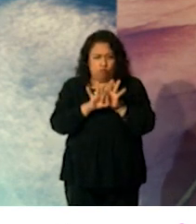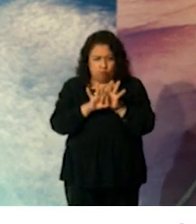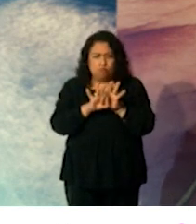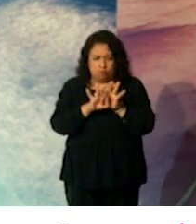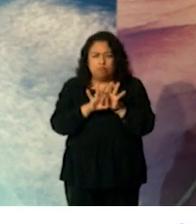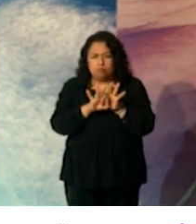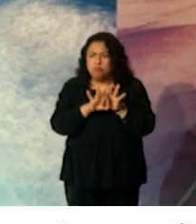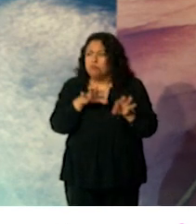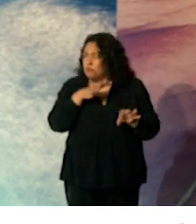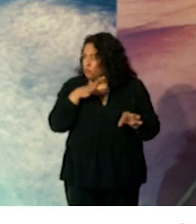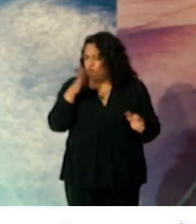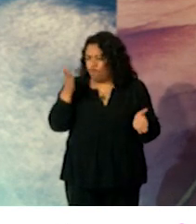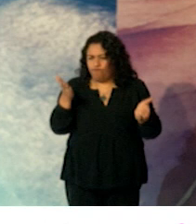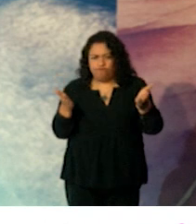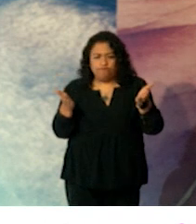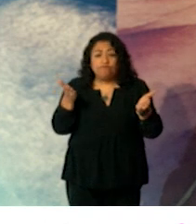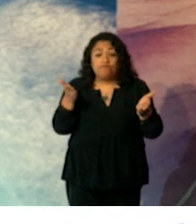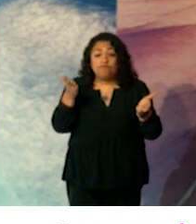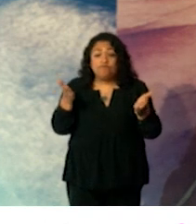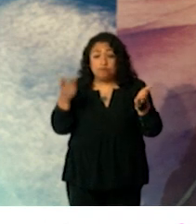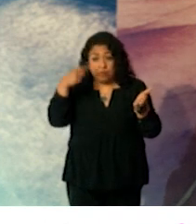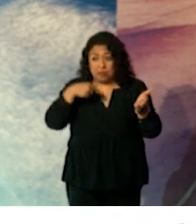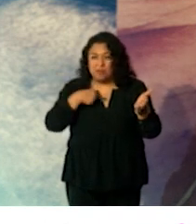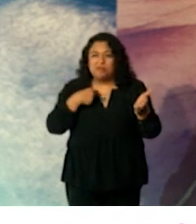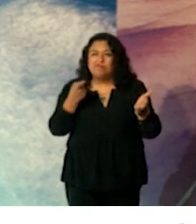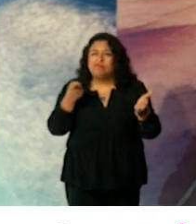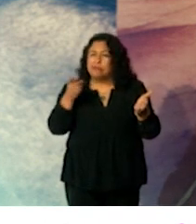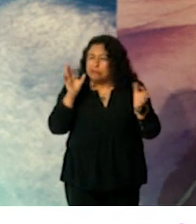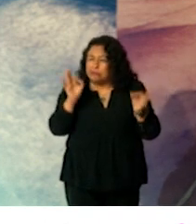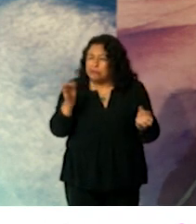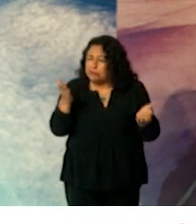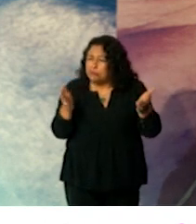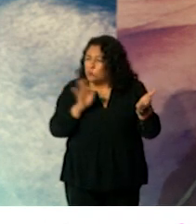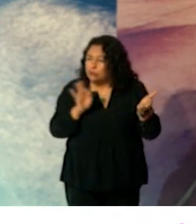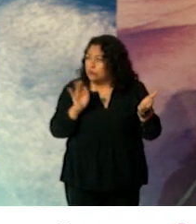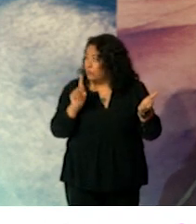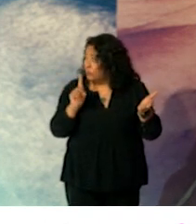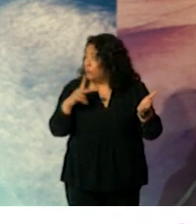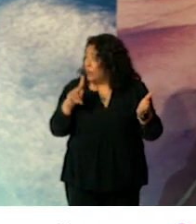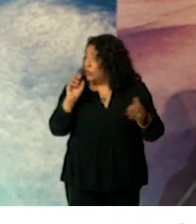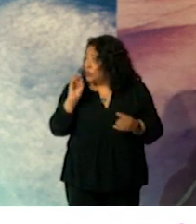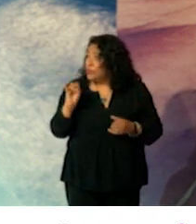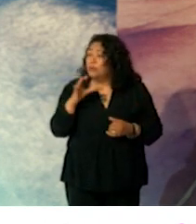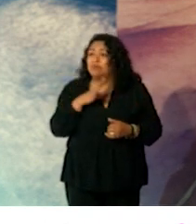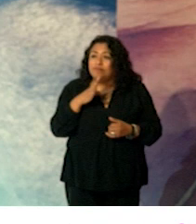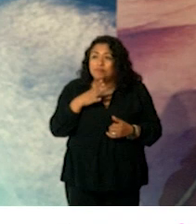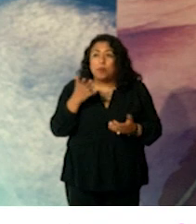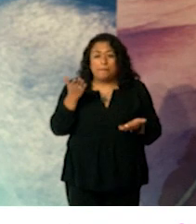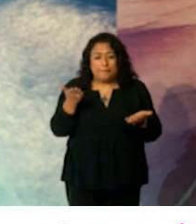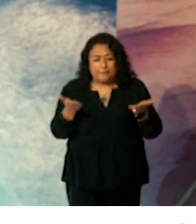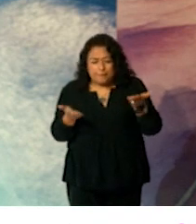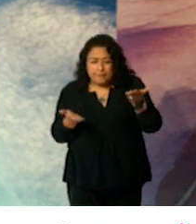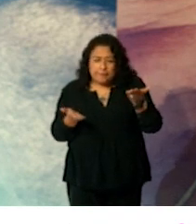unirla, tener un cierto equilibrio, que al final el equilibrio para mí creo que no va a llegar exactamente así, pero sí tener como esta parte de una